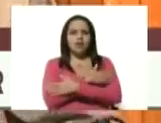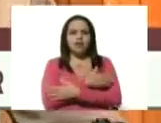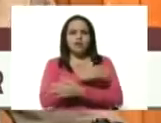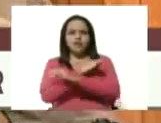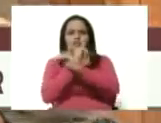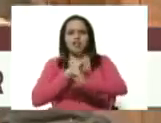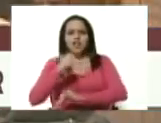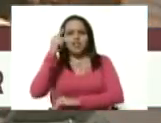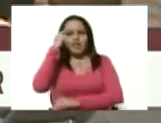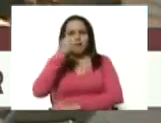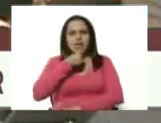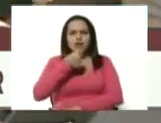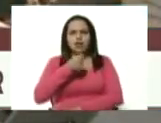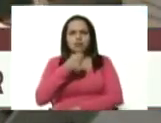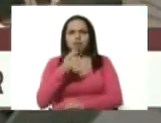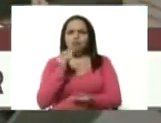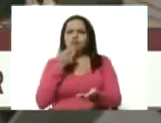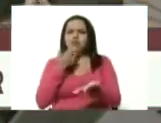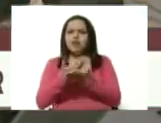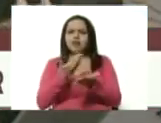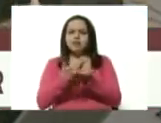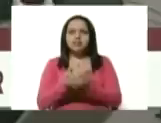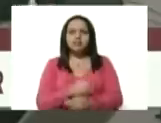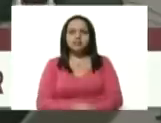muchas gracias.